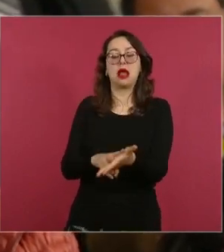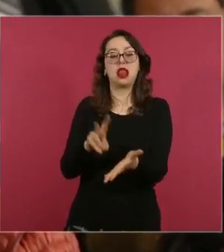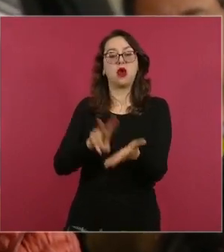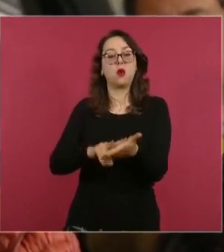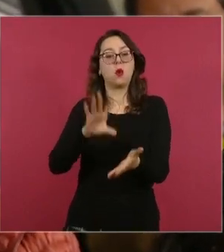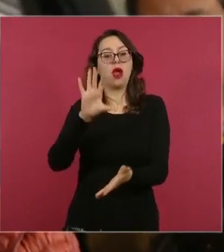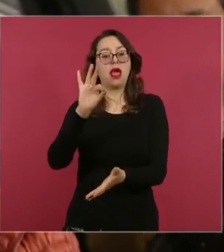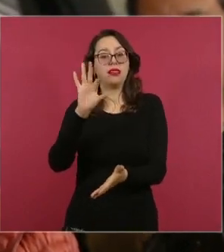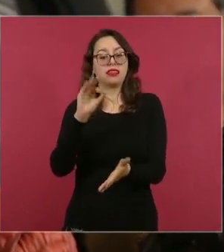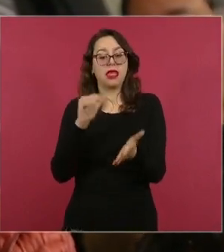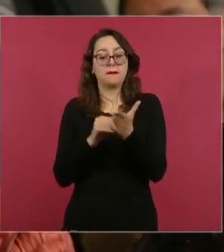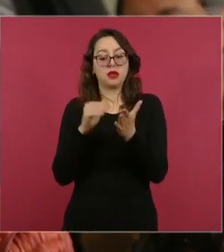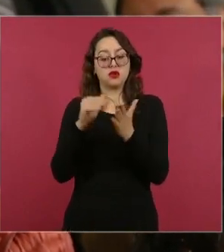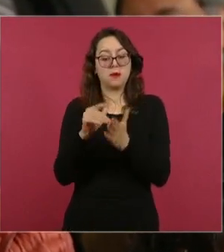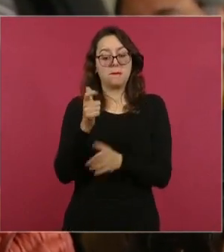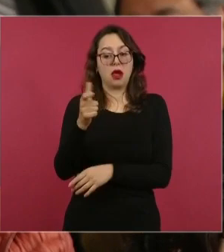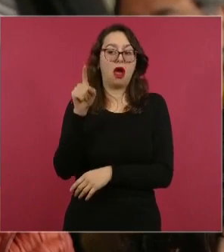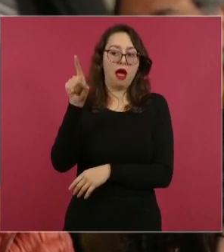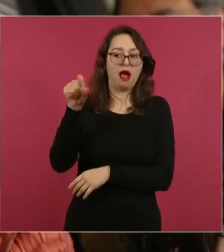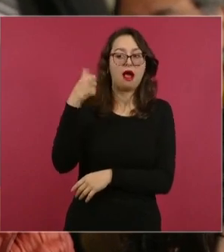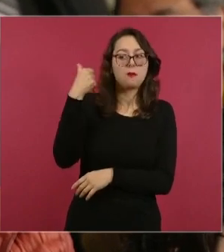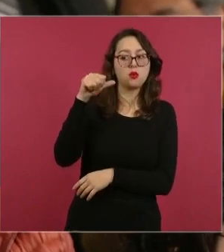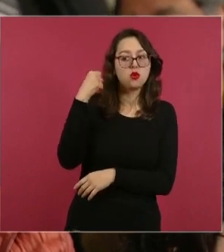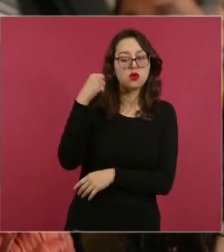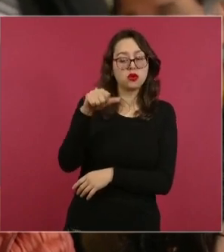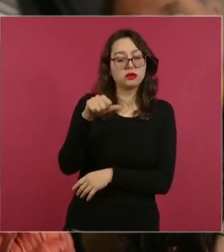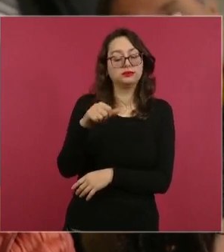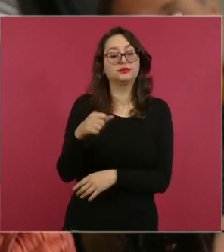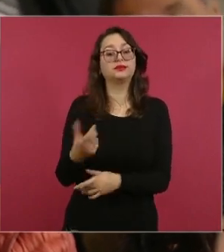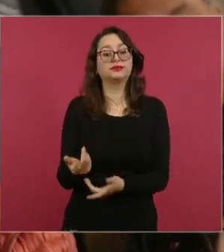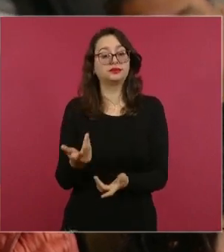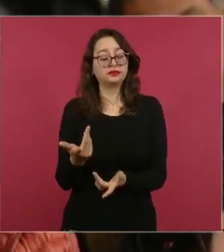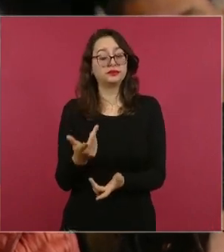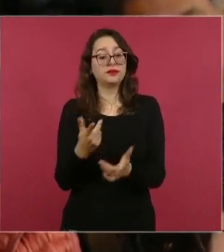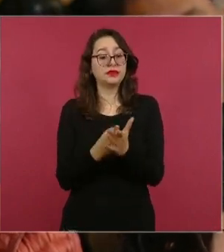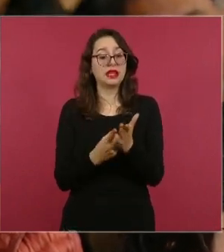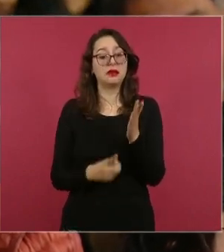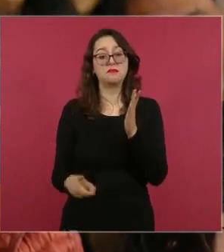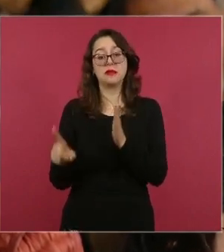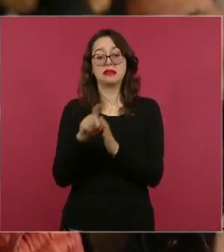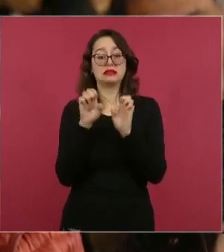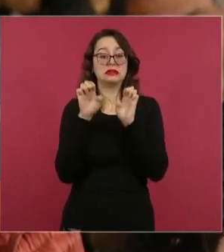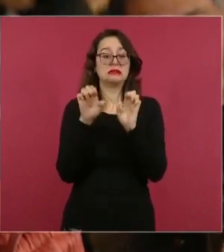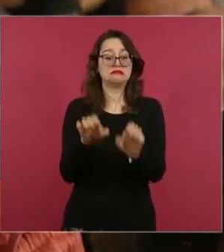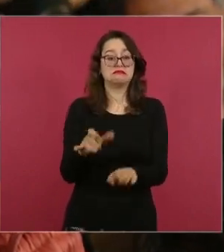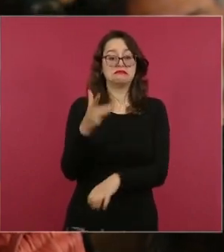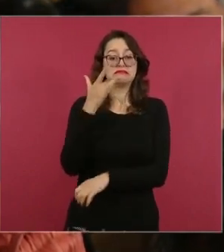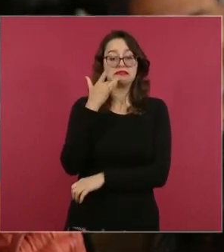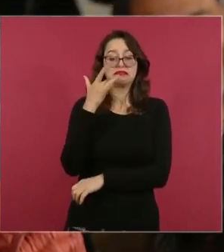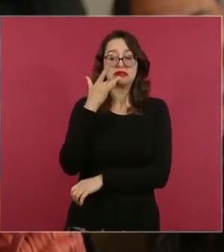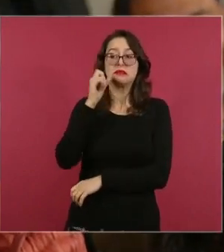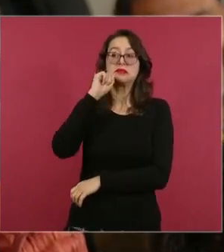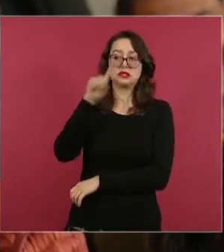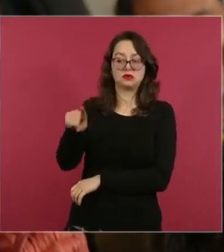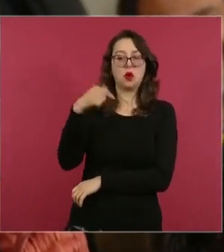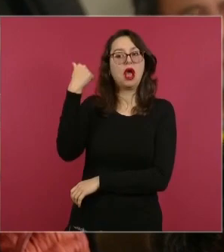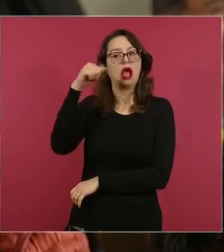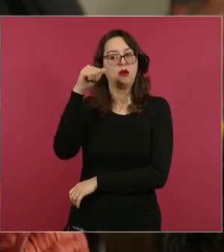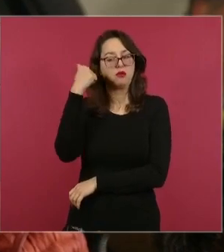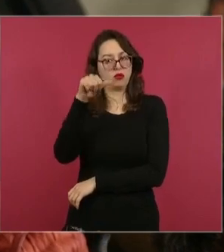pesos en Acapulco y una suite Residencial en Villa Alejandra también en Acapulco